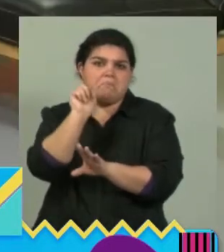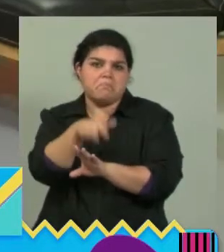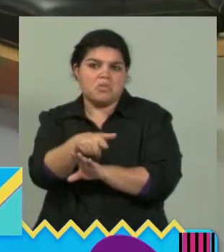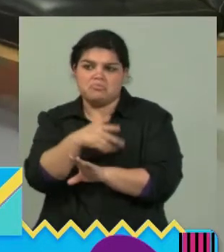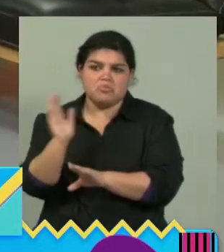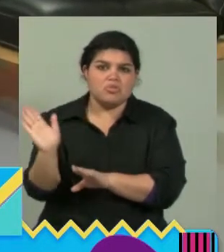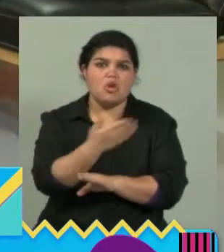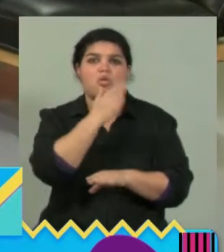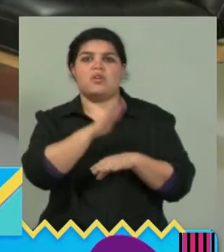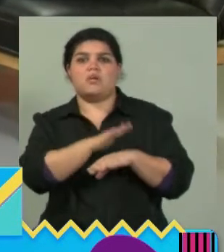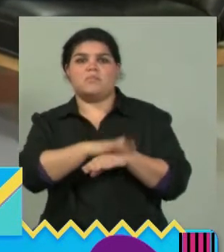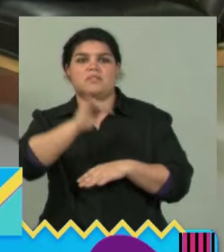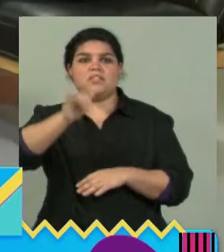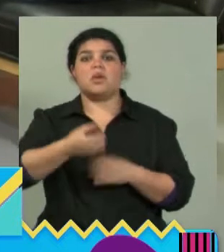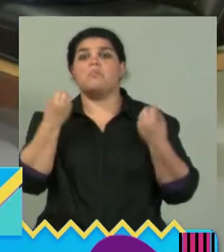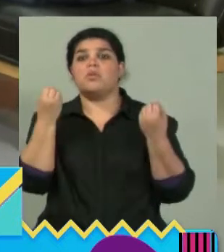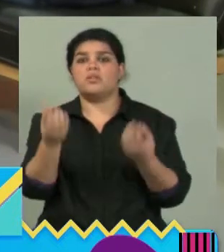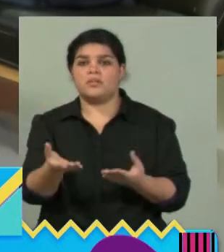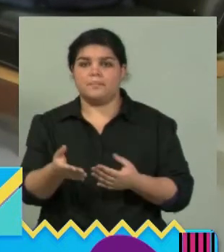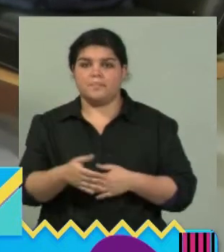todos. ¿Por qué? Ahí. Porque vamos a tomar un